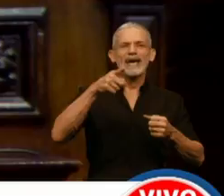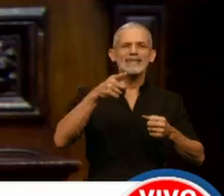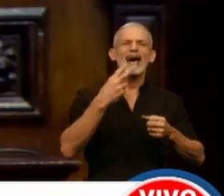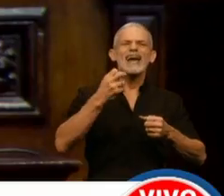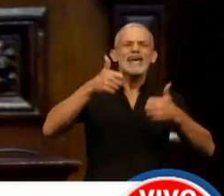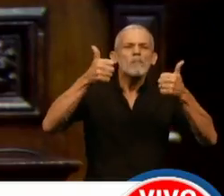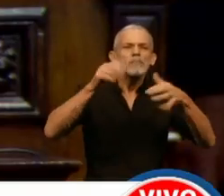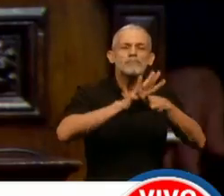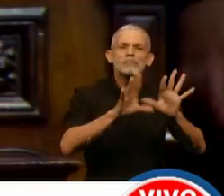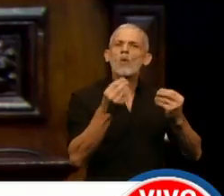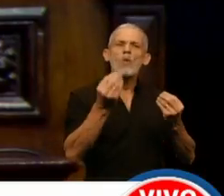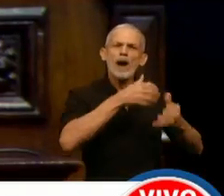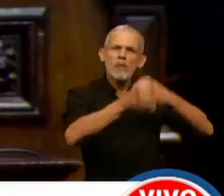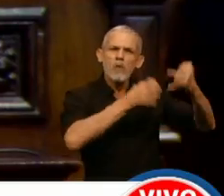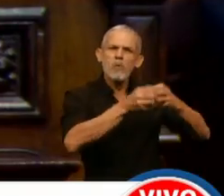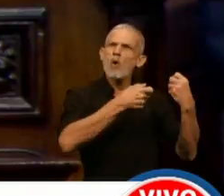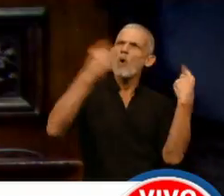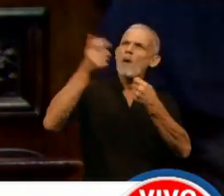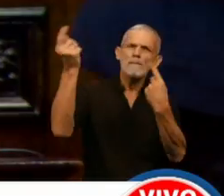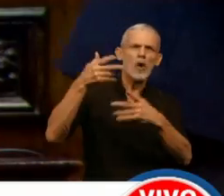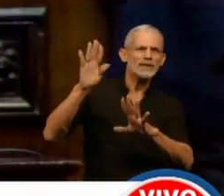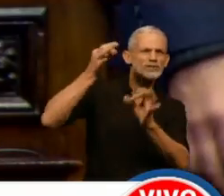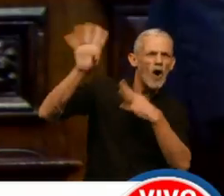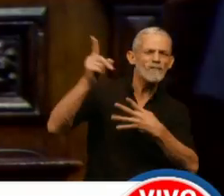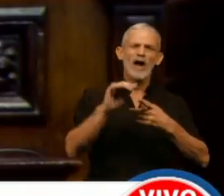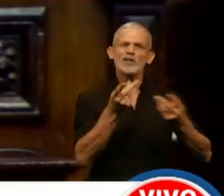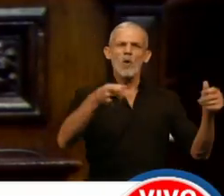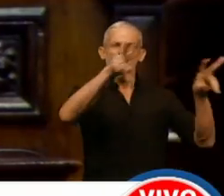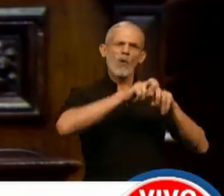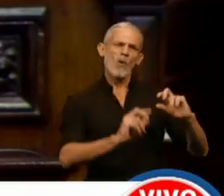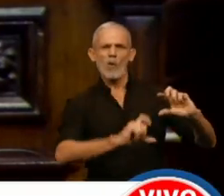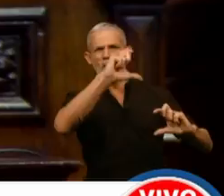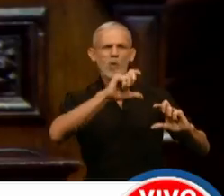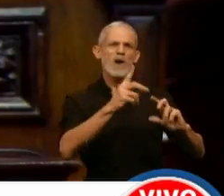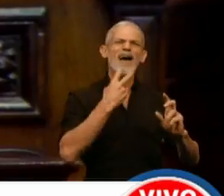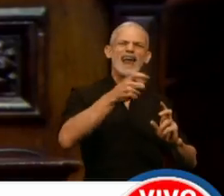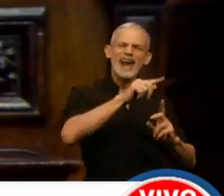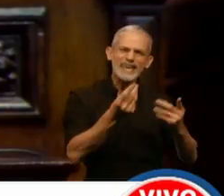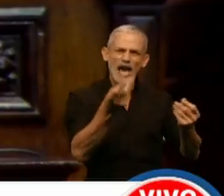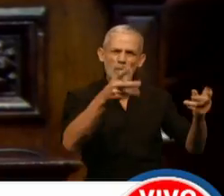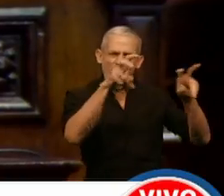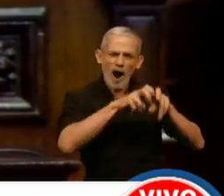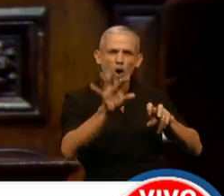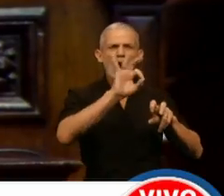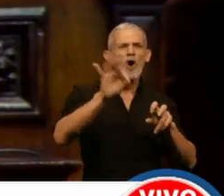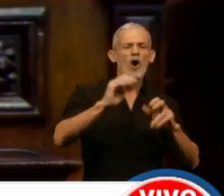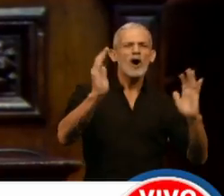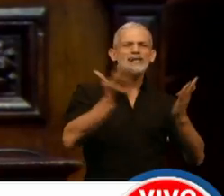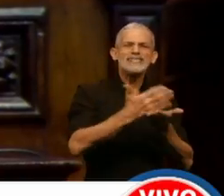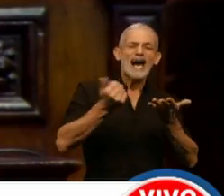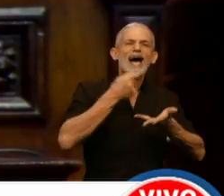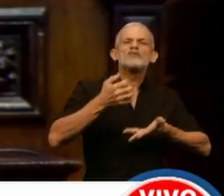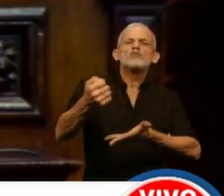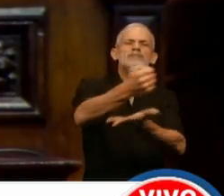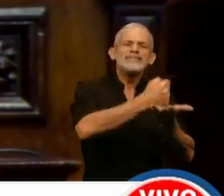nación no pasa por su capacidad exportadora ni por el superávit de la balanza comercial energética ni la reducción o eliminación de